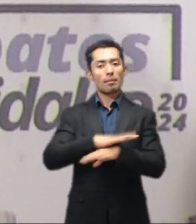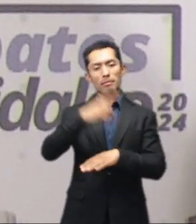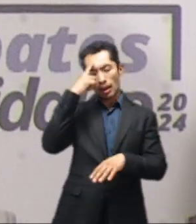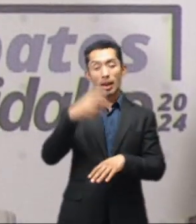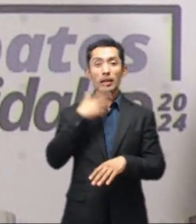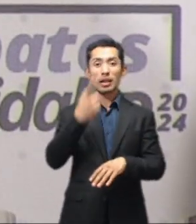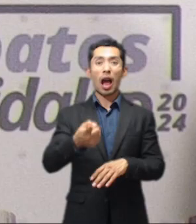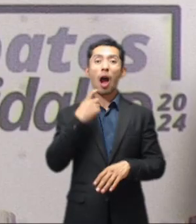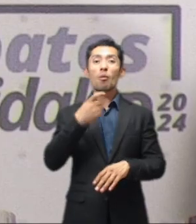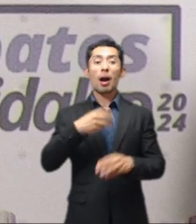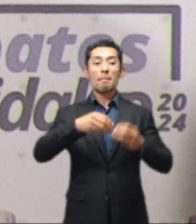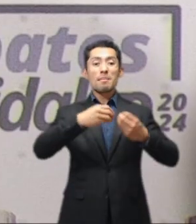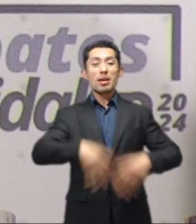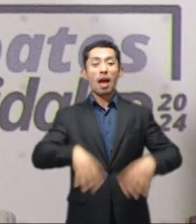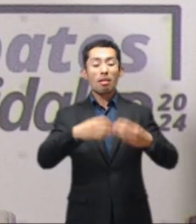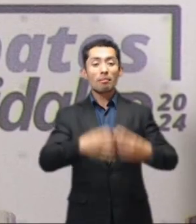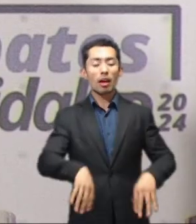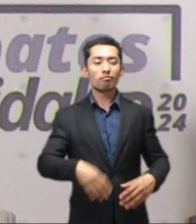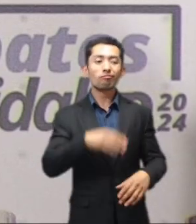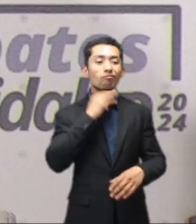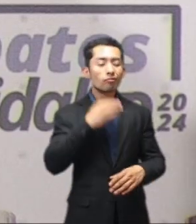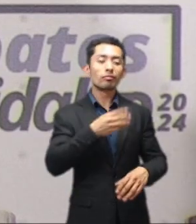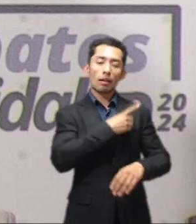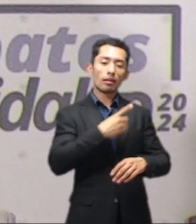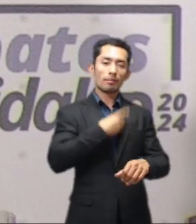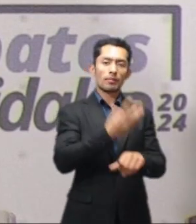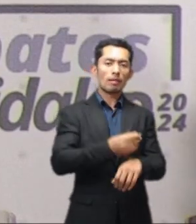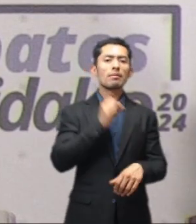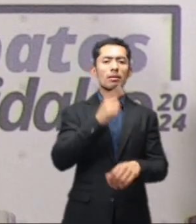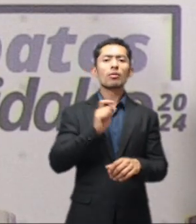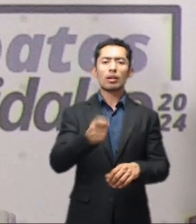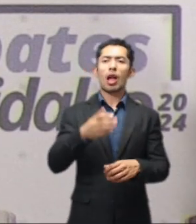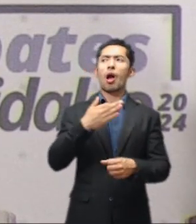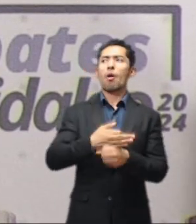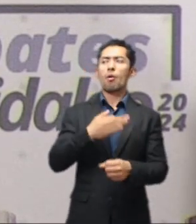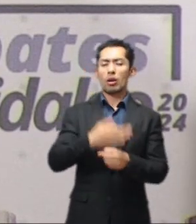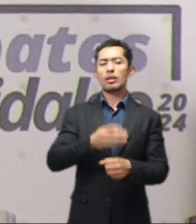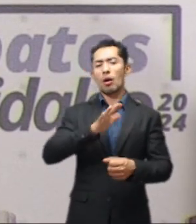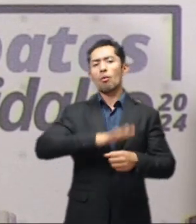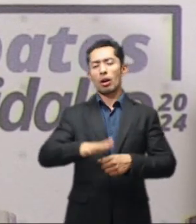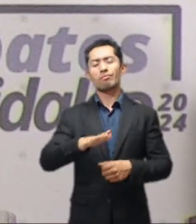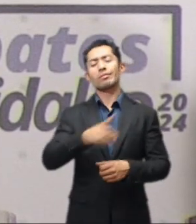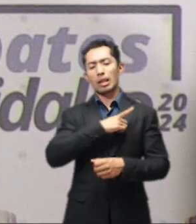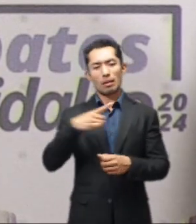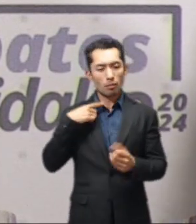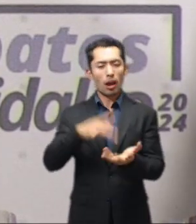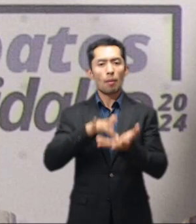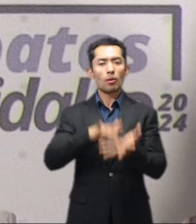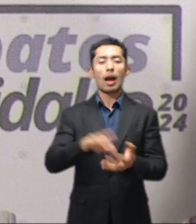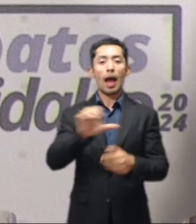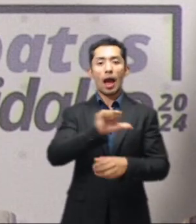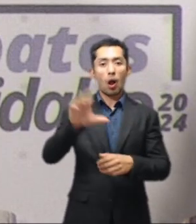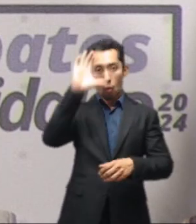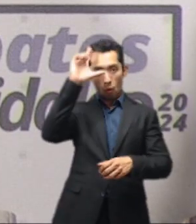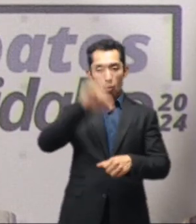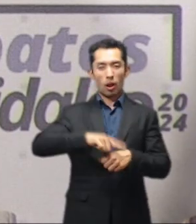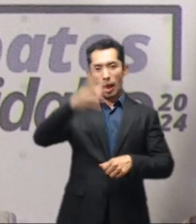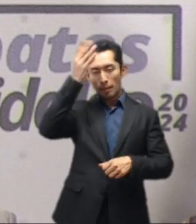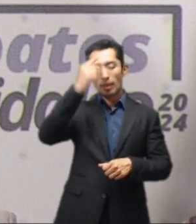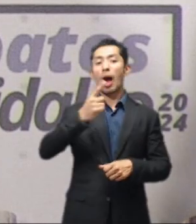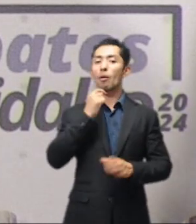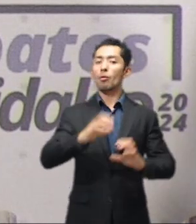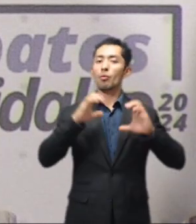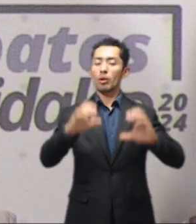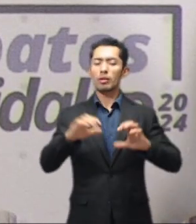fugas no estén y también tenemos que saber nosotros que estamos en un momento en el tenemos que apostar a la cultura del agua es